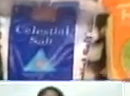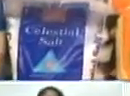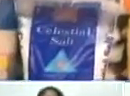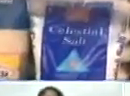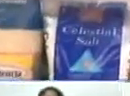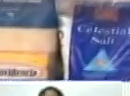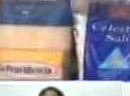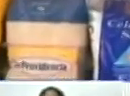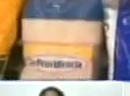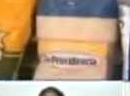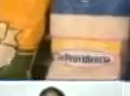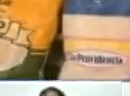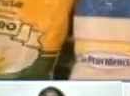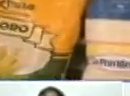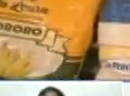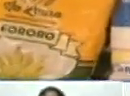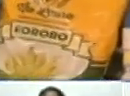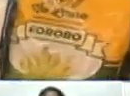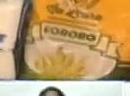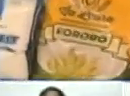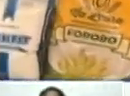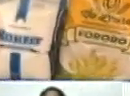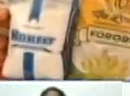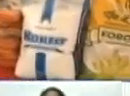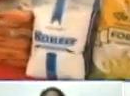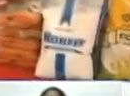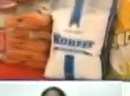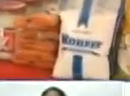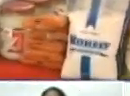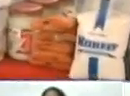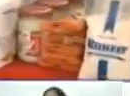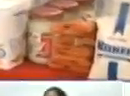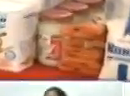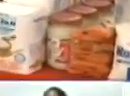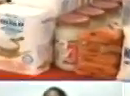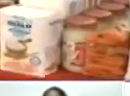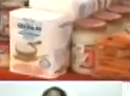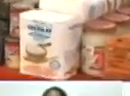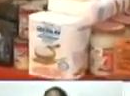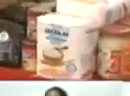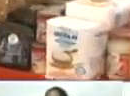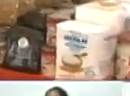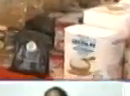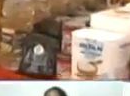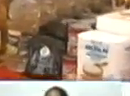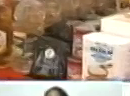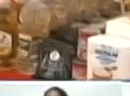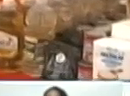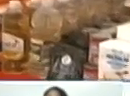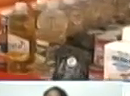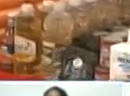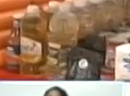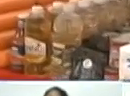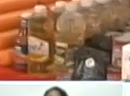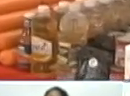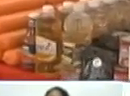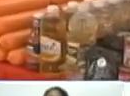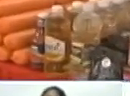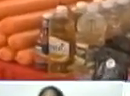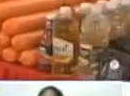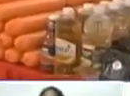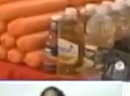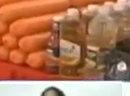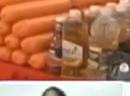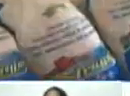han escuchado esa canción? ¿Ah? Así estamos nosotros. No dejamos nuestro camino por coger la vereda